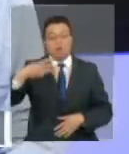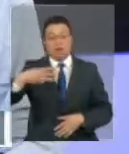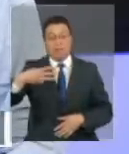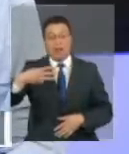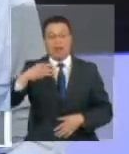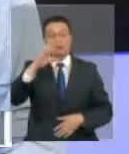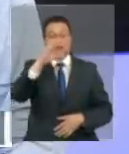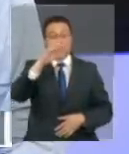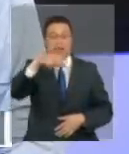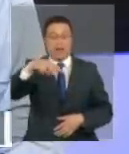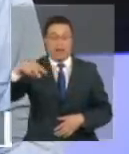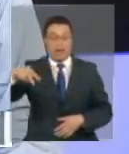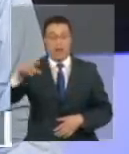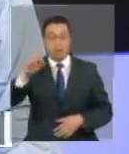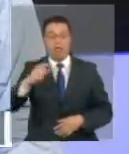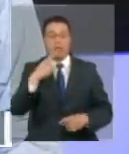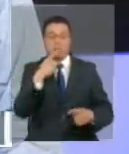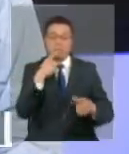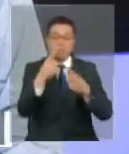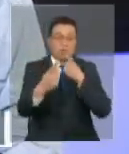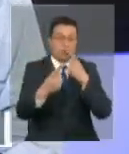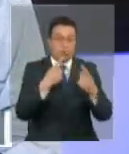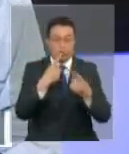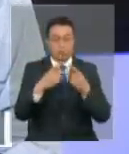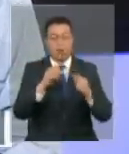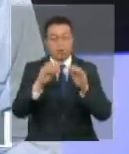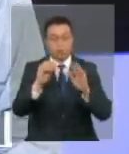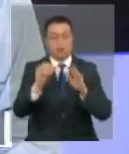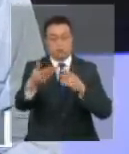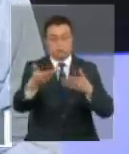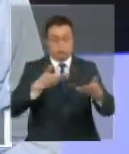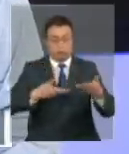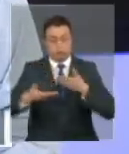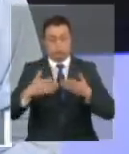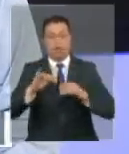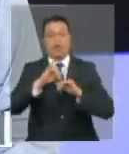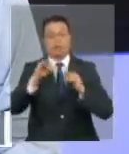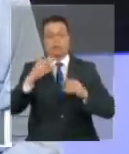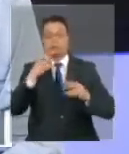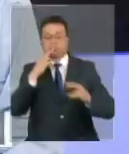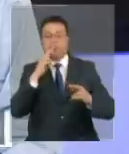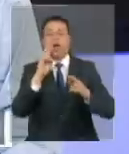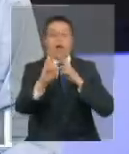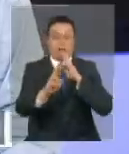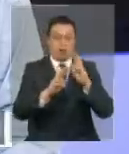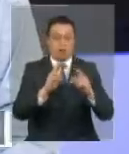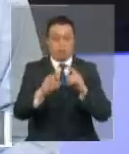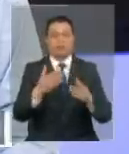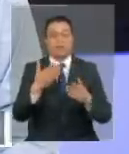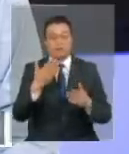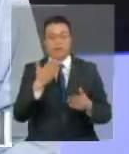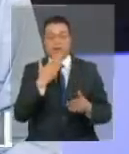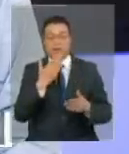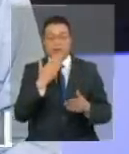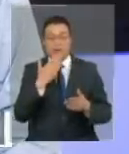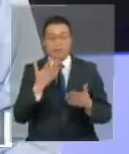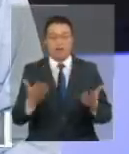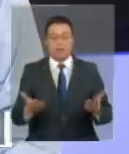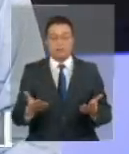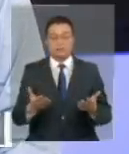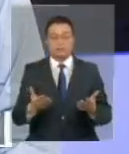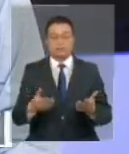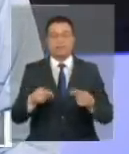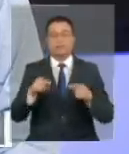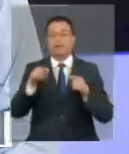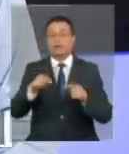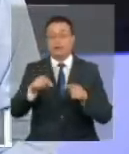misa, a una actividad de los 25 años del diácono, él llega inclusive a cometer